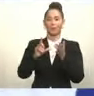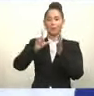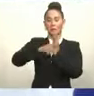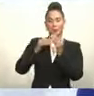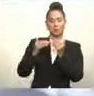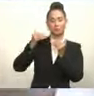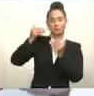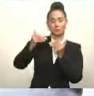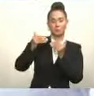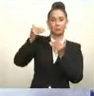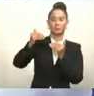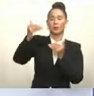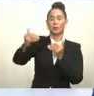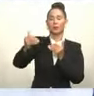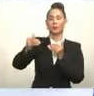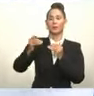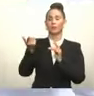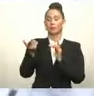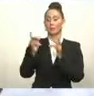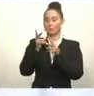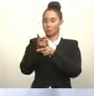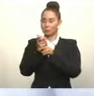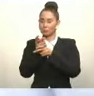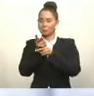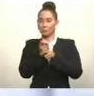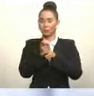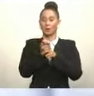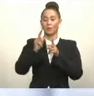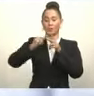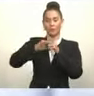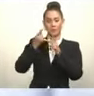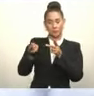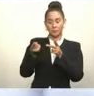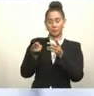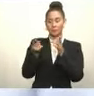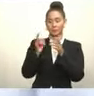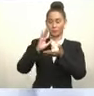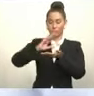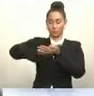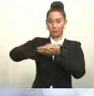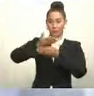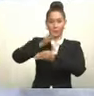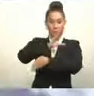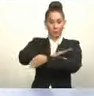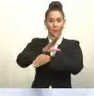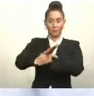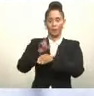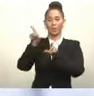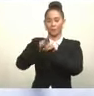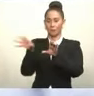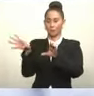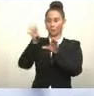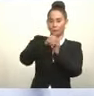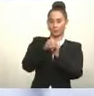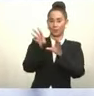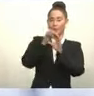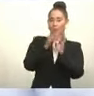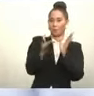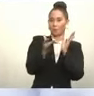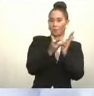vayan incorporándose los que alcancen conectividad y les dotemos de dispositivos, serán también incorporando a ese